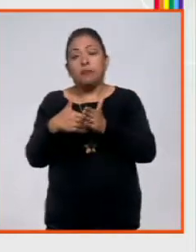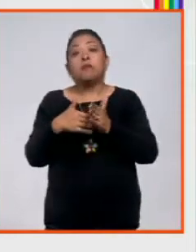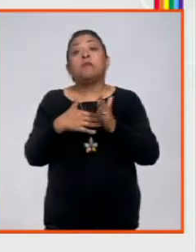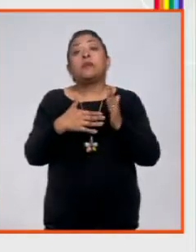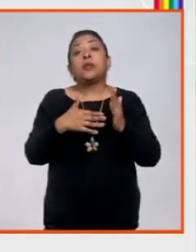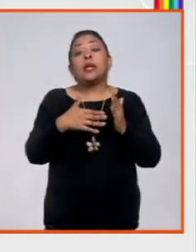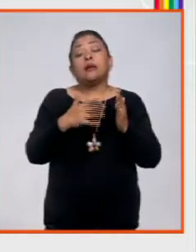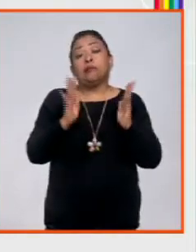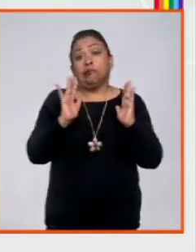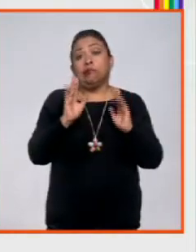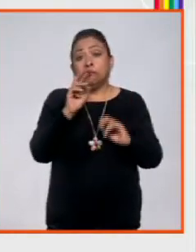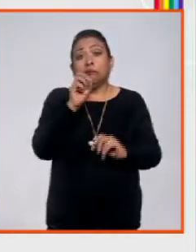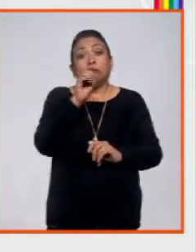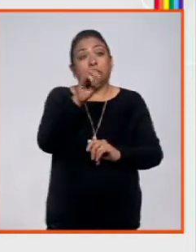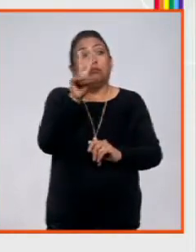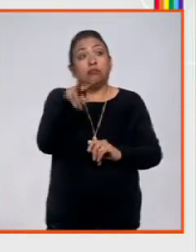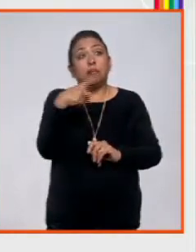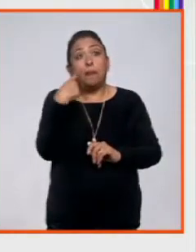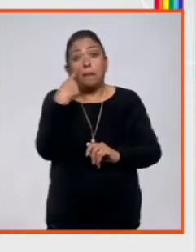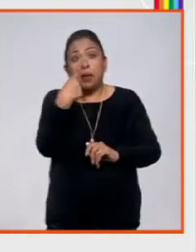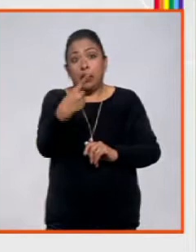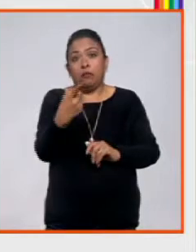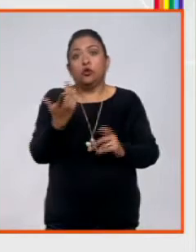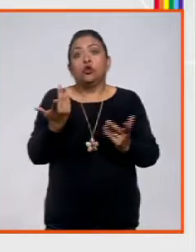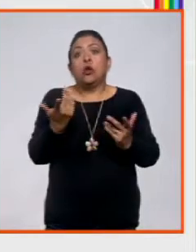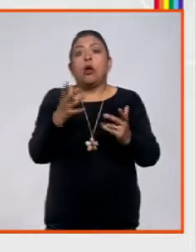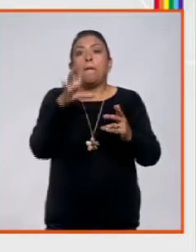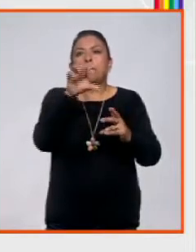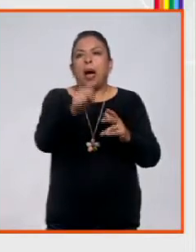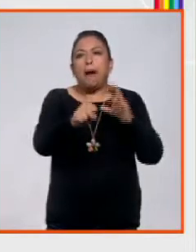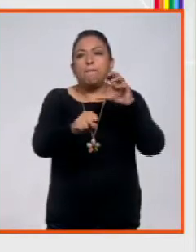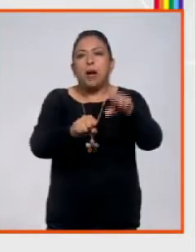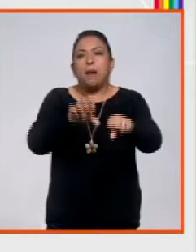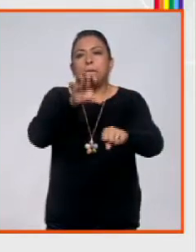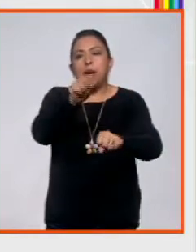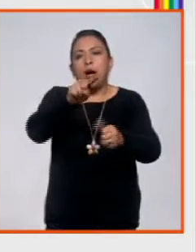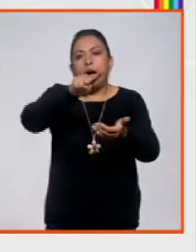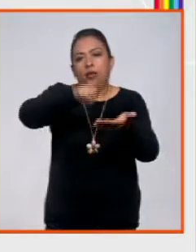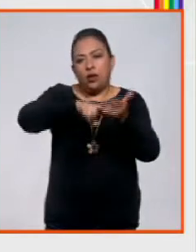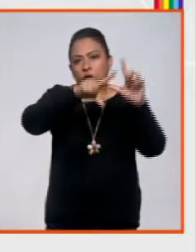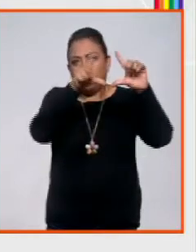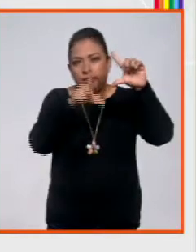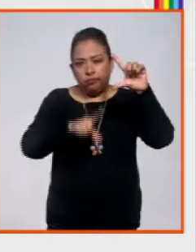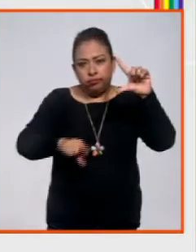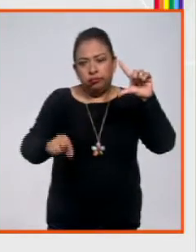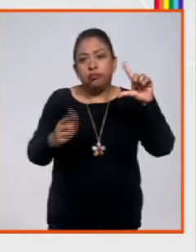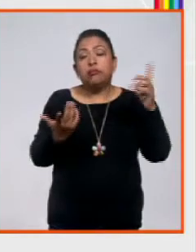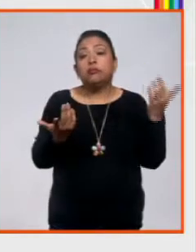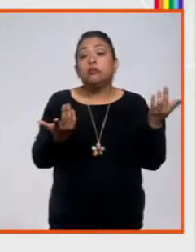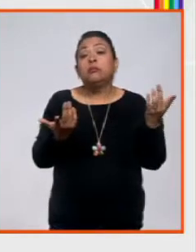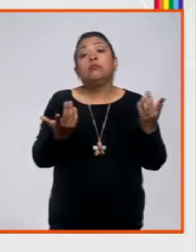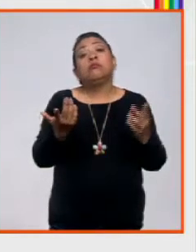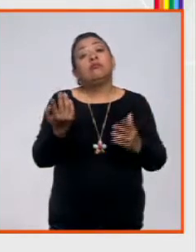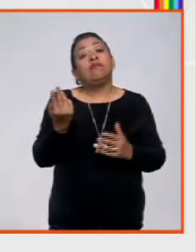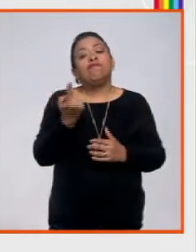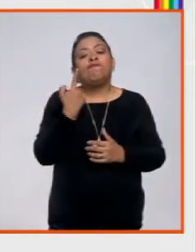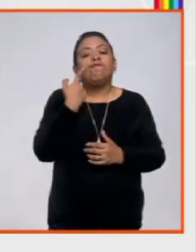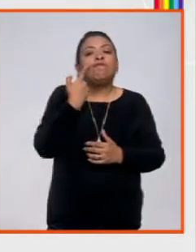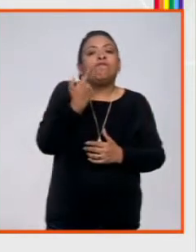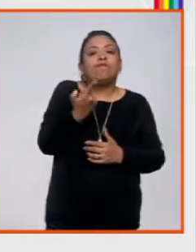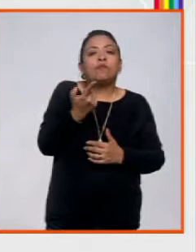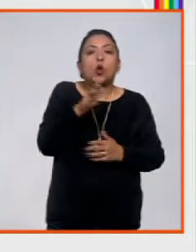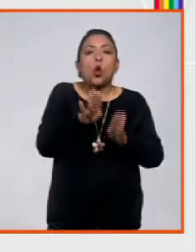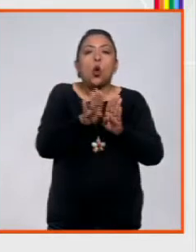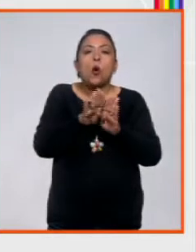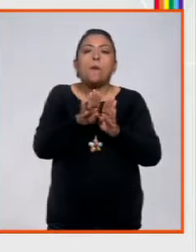entonces si estamos observando este por supuesto las detenciones en el interior del territorio que tendrán que ser observados desde